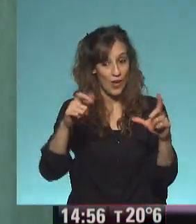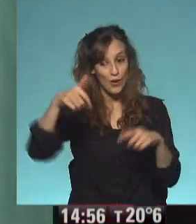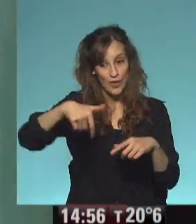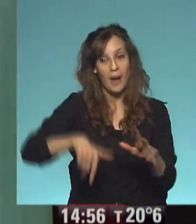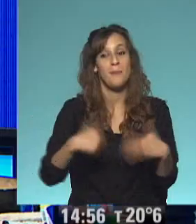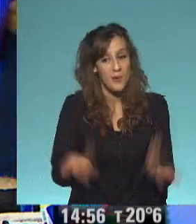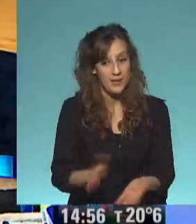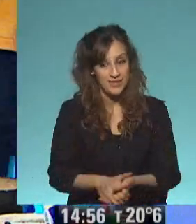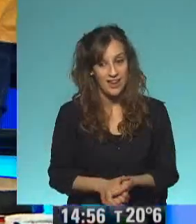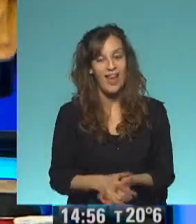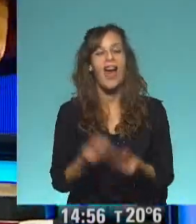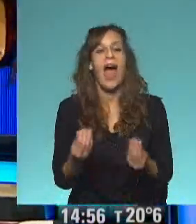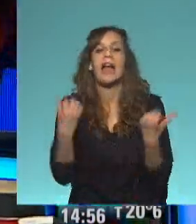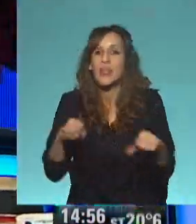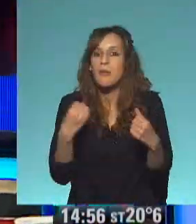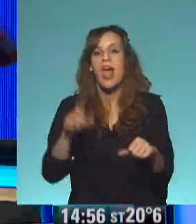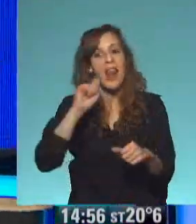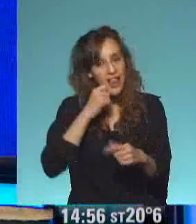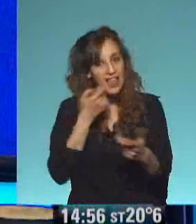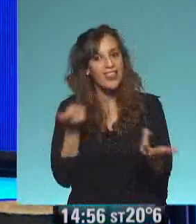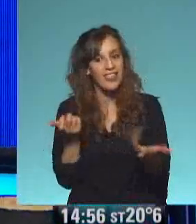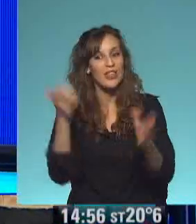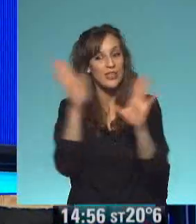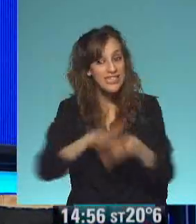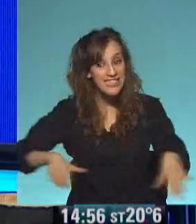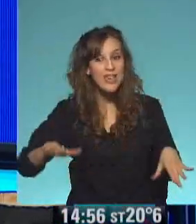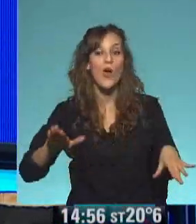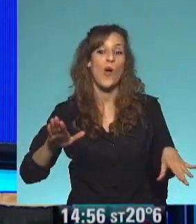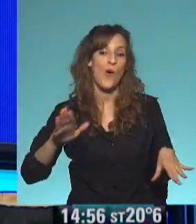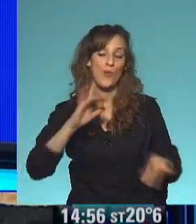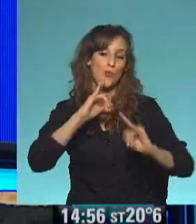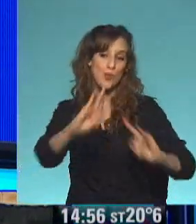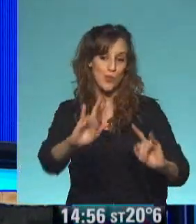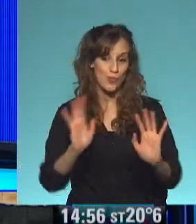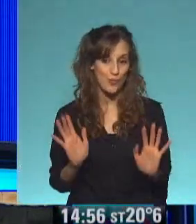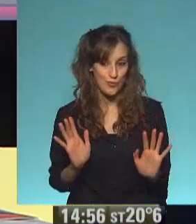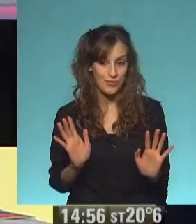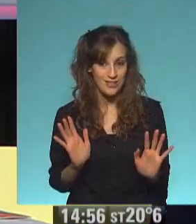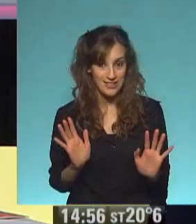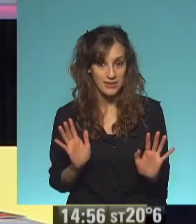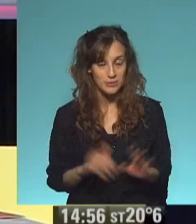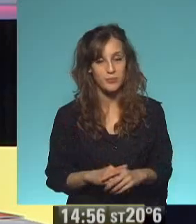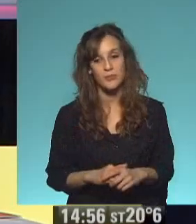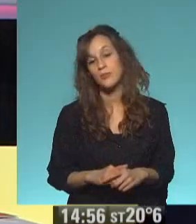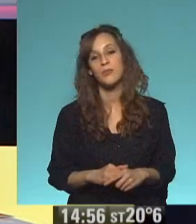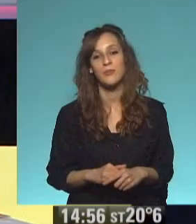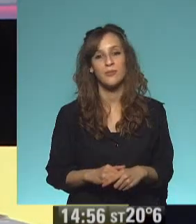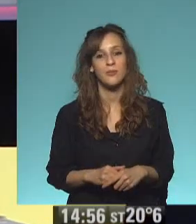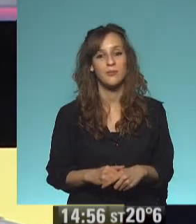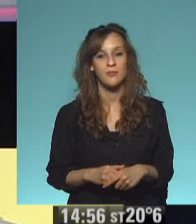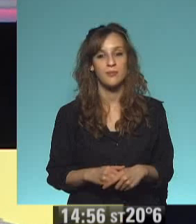Porque es una actividad muy importante que los chicos y las chicas van a tener que hacer en casa. Ay, me muero. Me falta alguna, sí, me falta